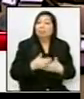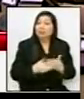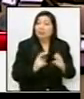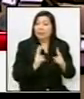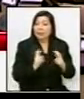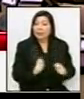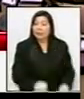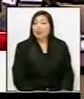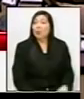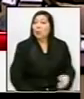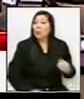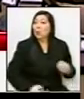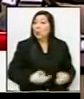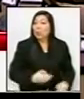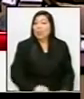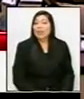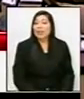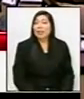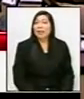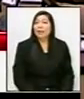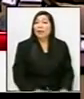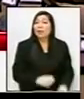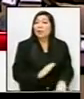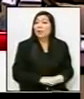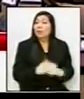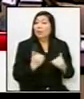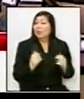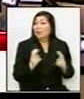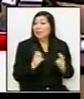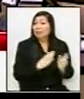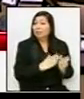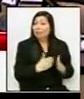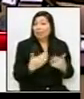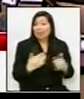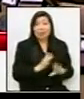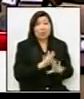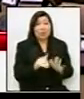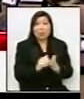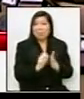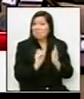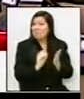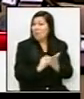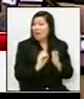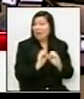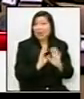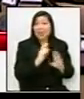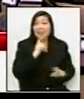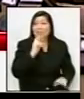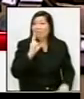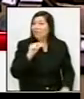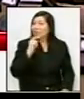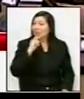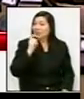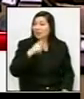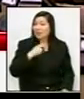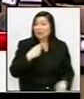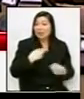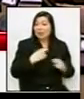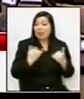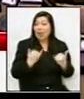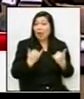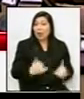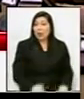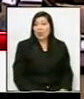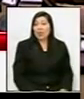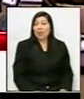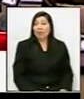tema jurídico. Respecto a este tema de la destitución, ya creo que está bien claro, o sea, no hay necesidad de poder pronunciarnos en este momento porque